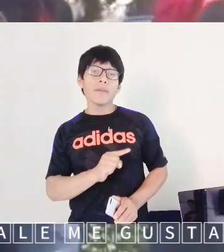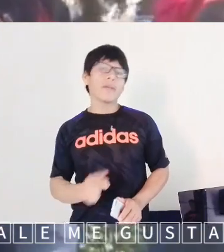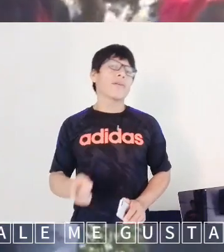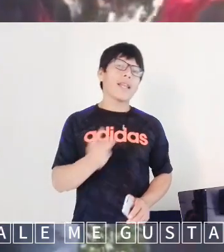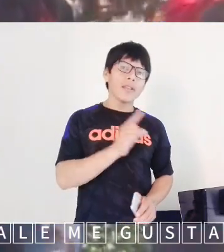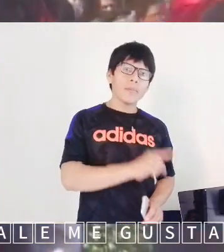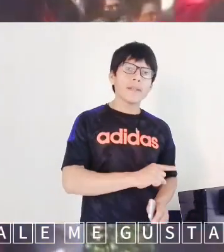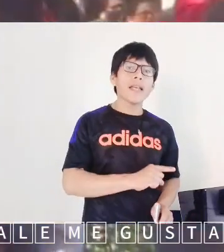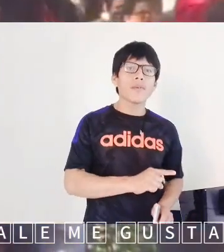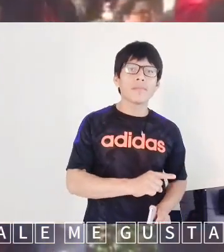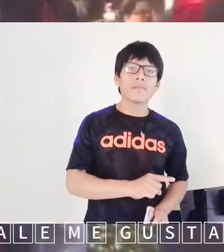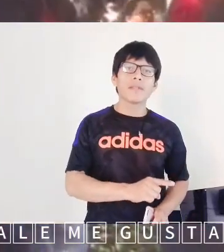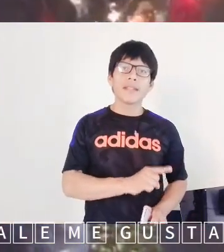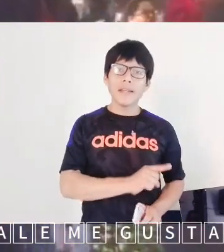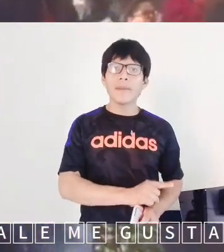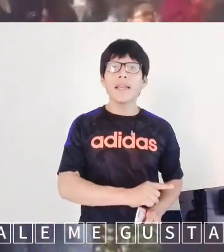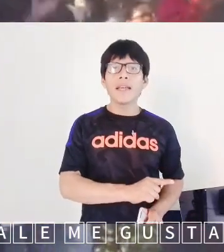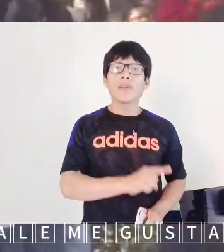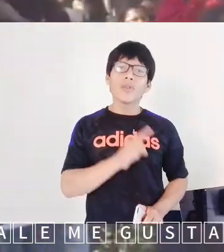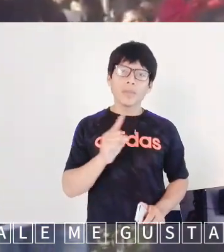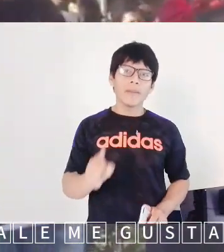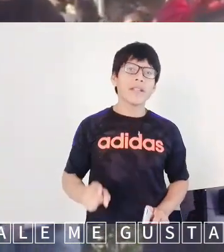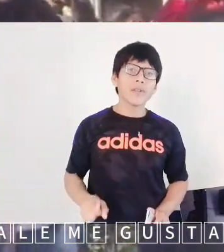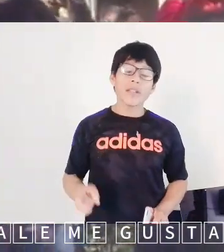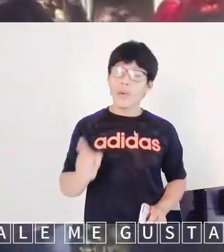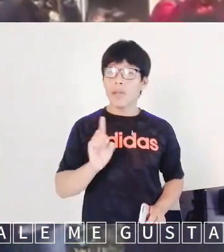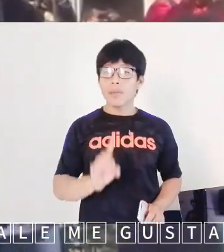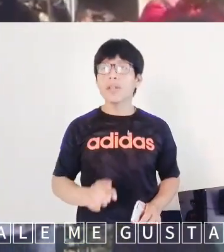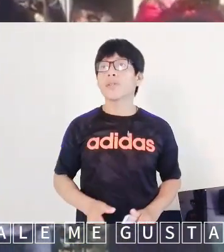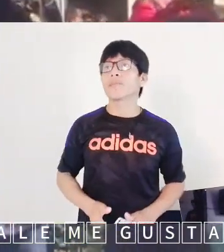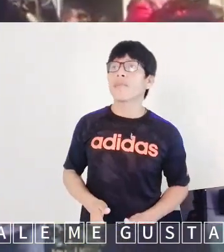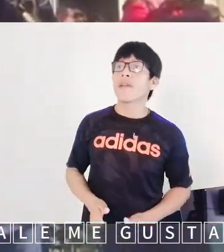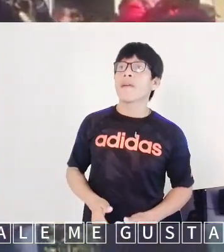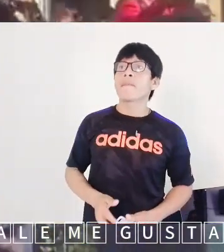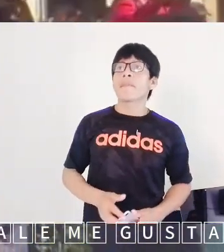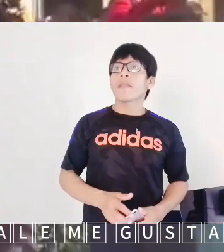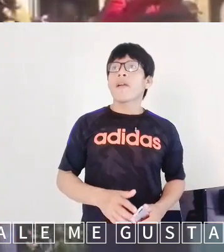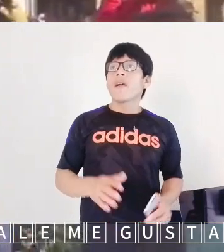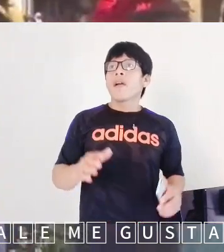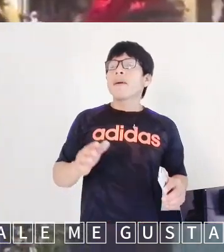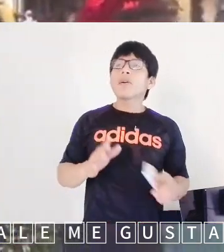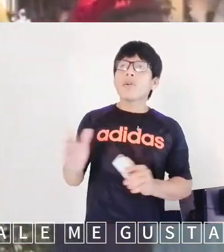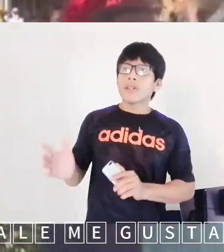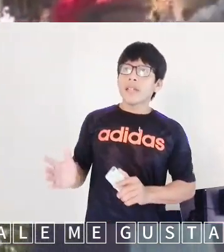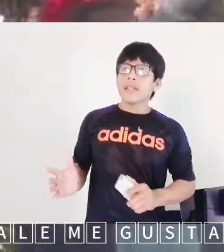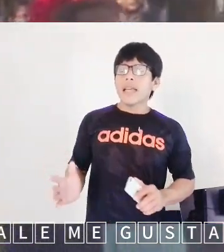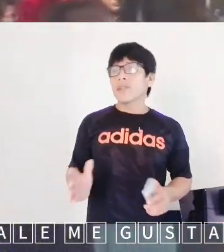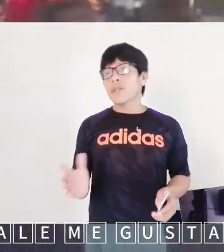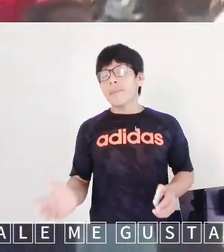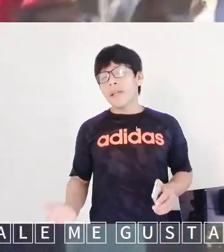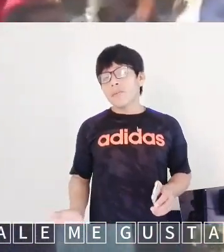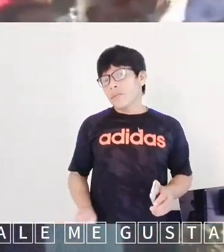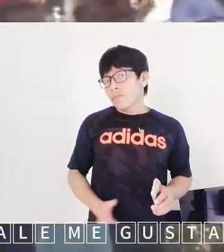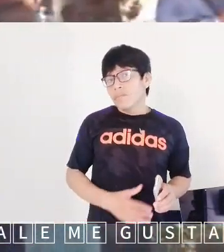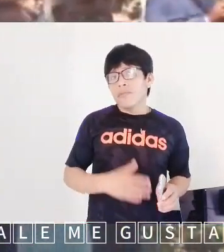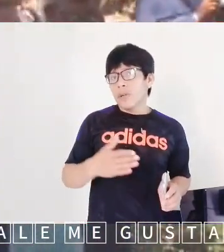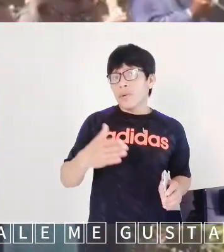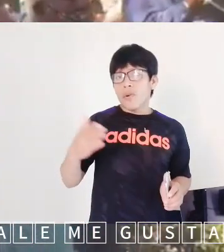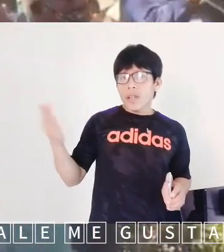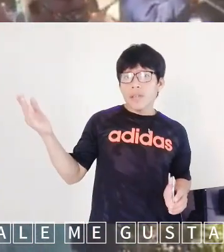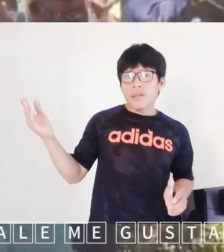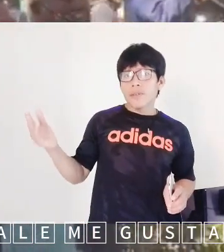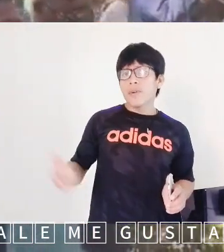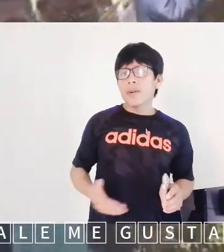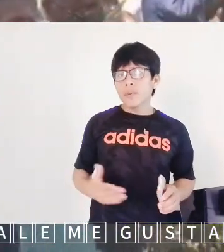de diciembre, bueno, el año pasado, diciembre 2022, recordemos eso. Marco Cortés, Jesús Zambrano,